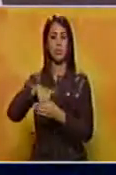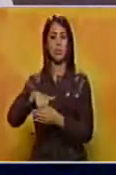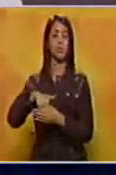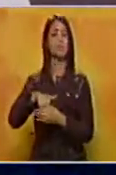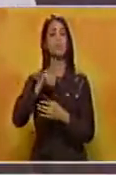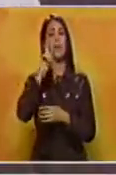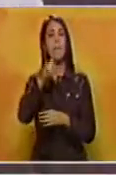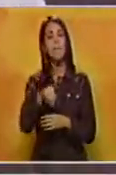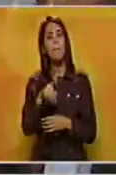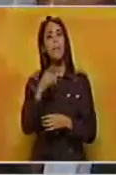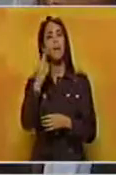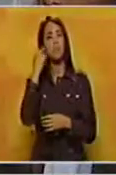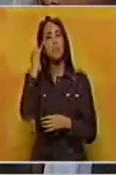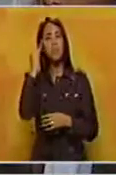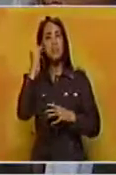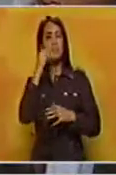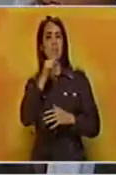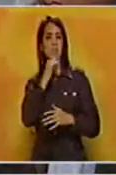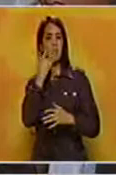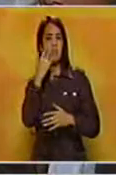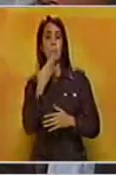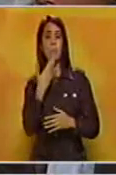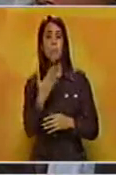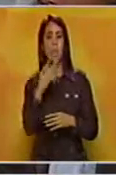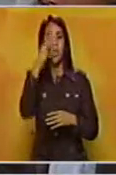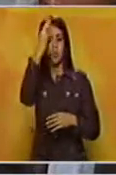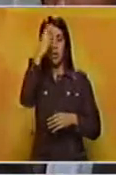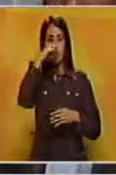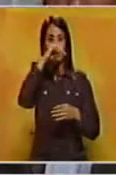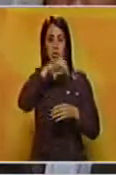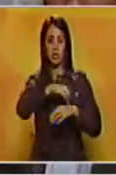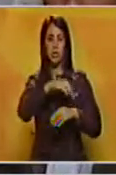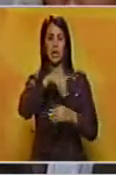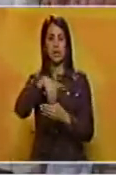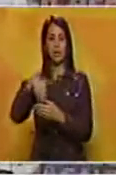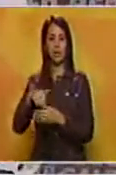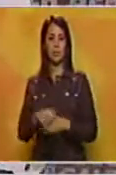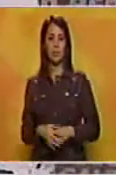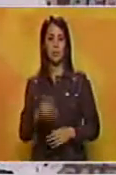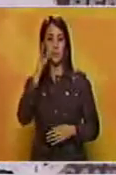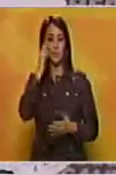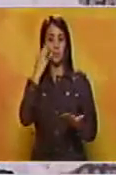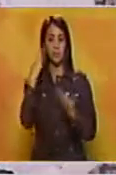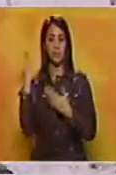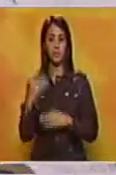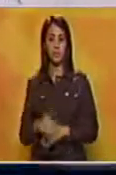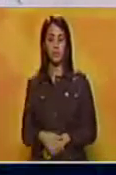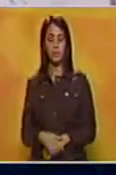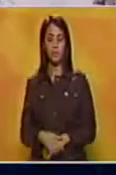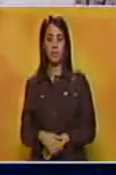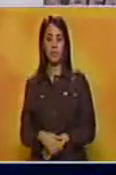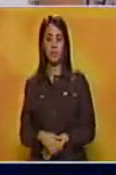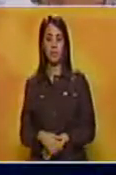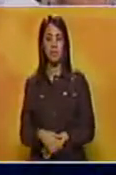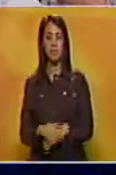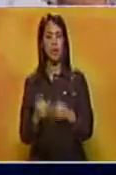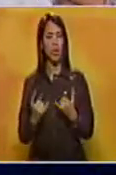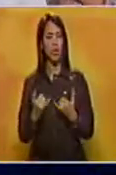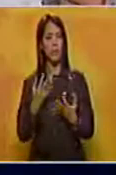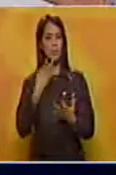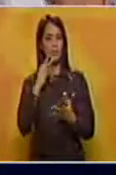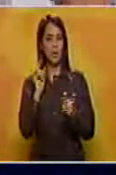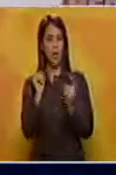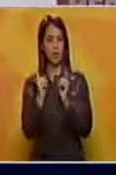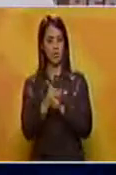hizo algunas observaciones y exigencias al Consejo Nacional Electoral. Esto dijo. Ahora, si se cambia